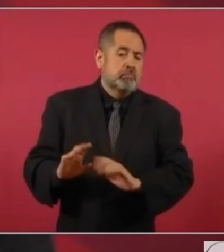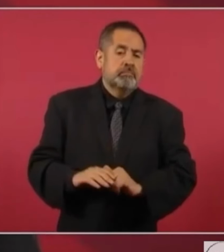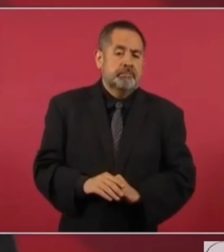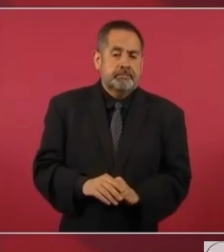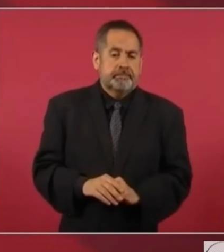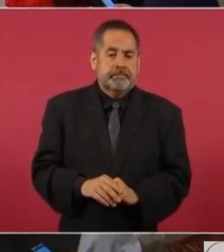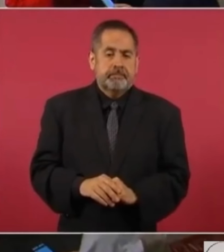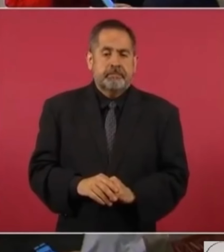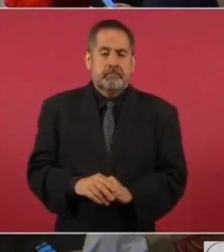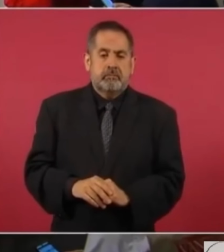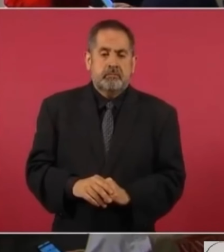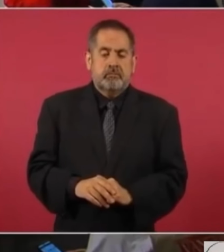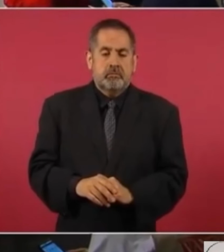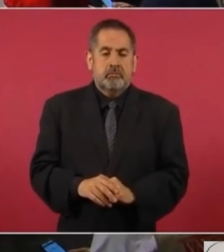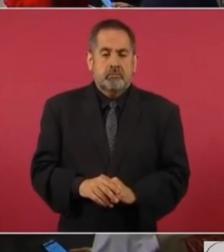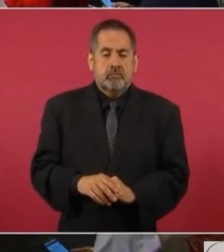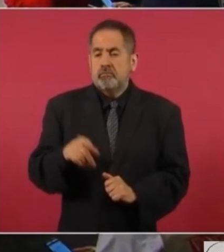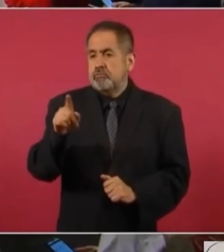no fue